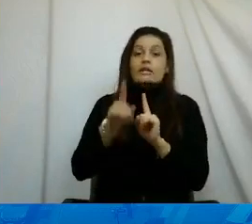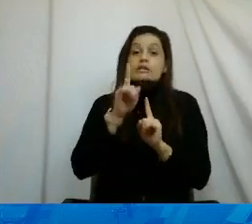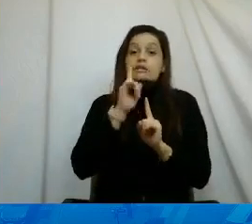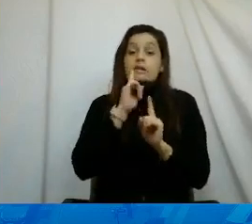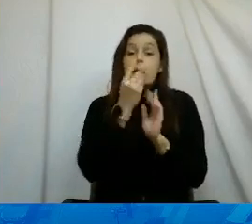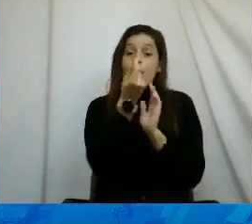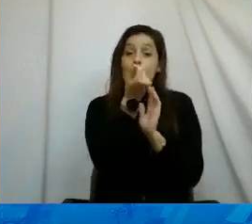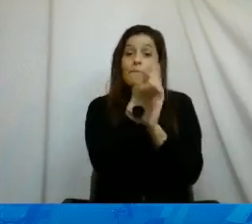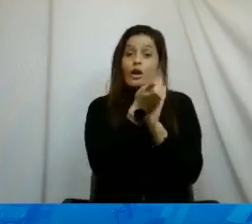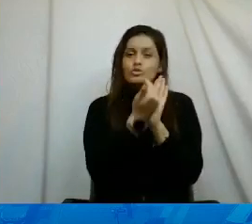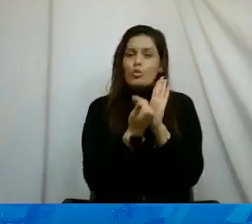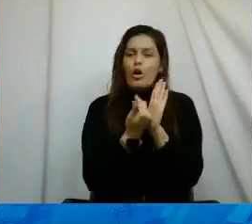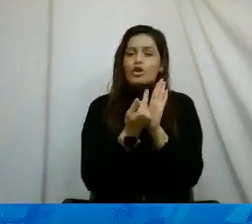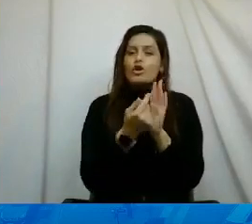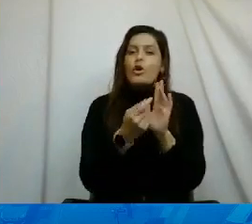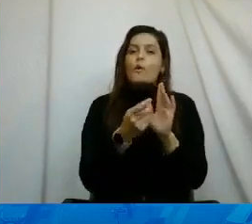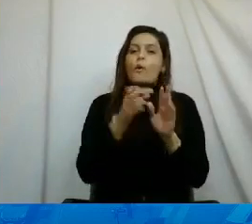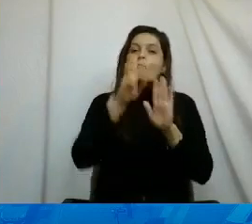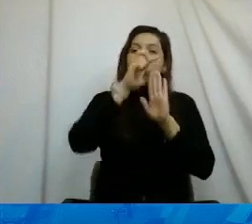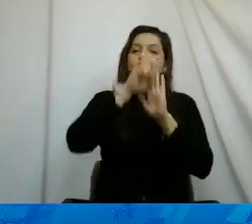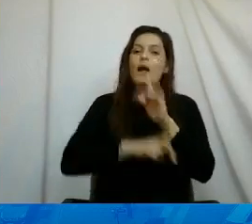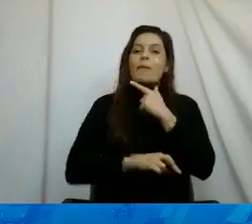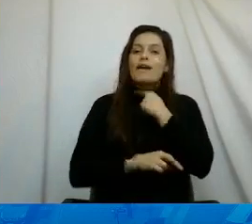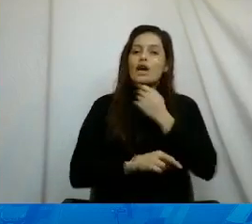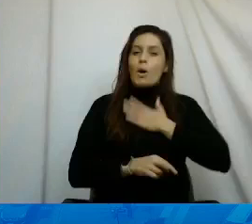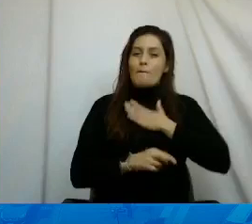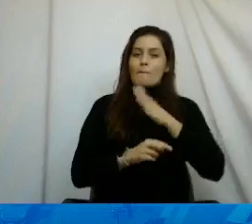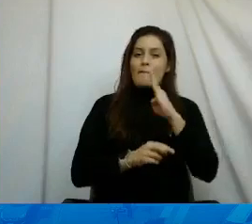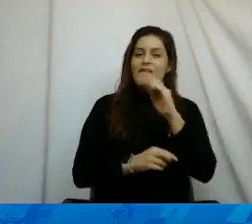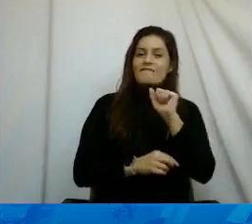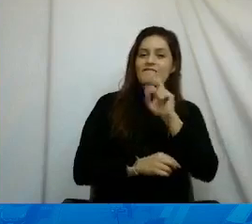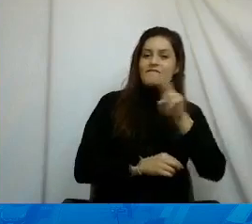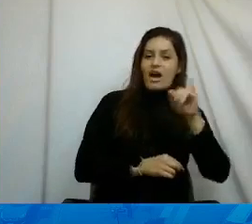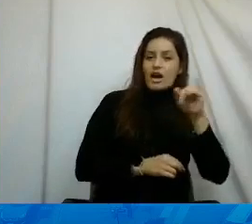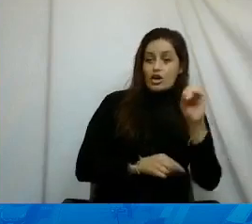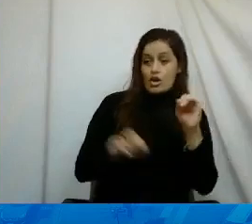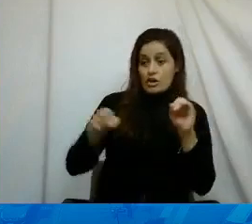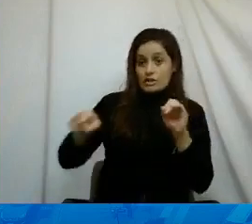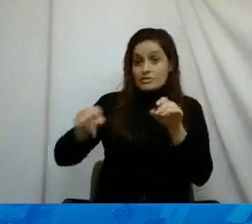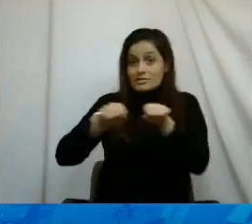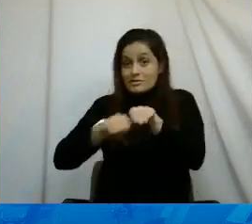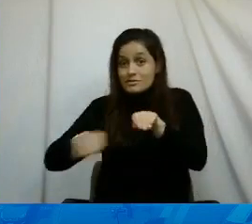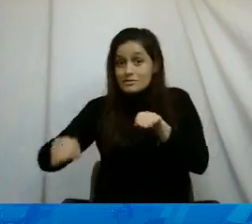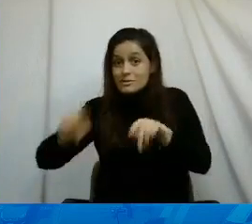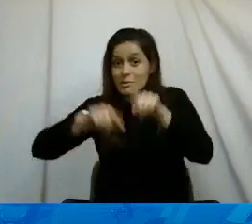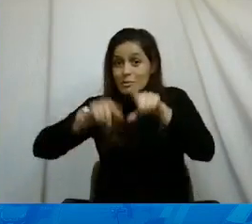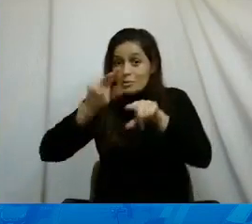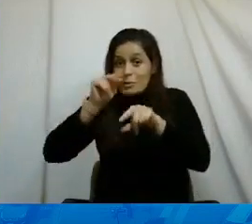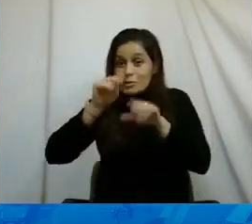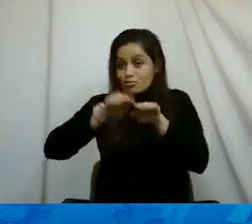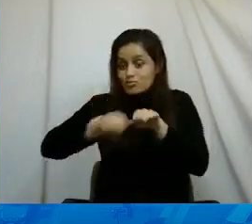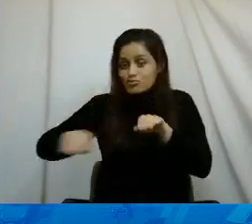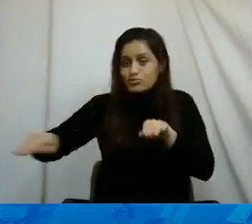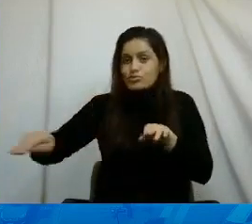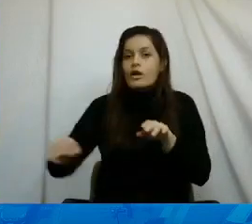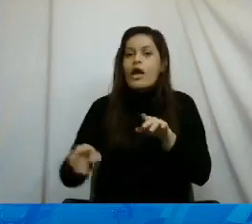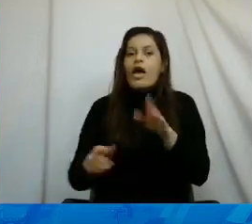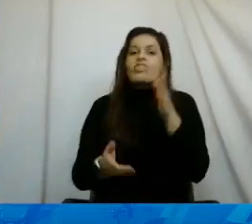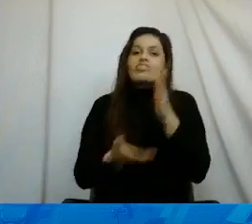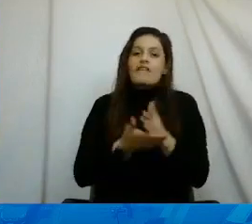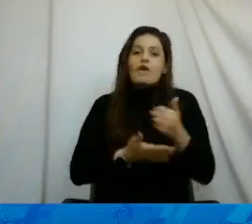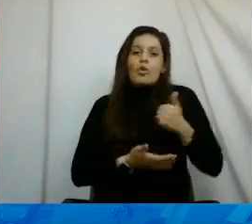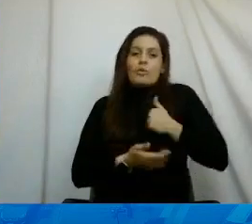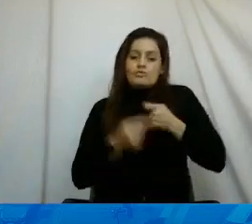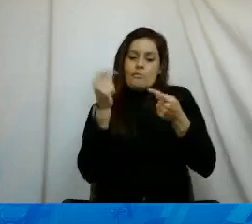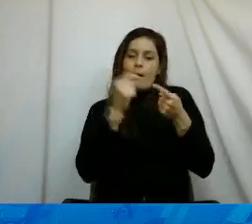súper acotado y básicamente la repavimentación. En este caso es la pavimentación con una pendiente que tiene que tener ciertas